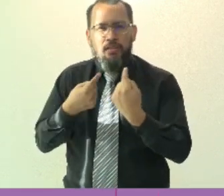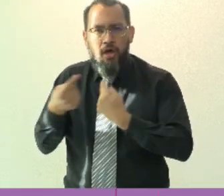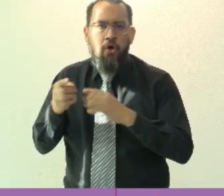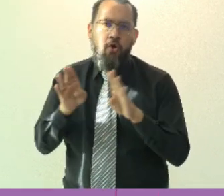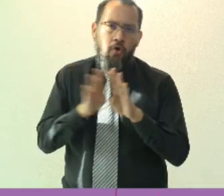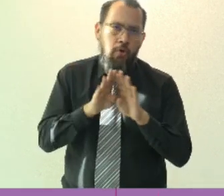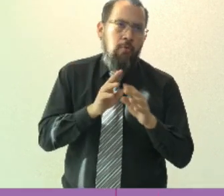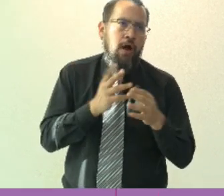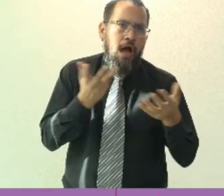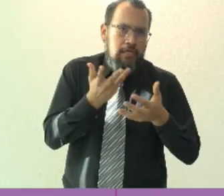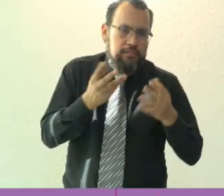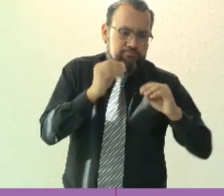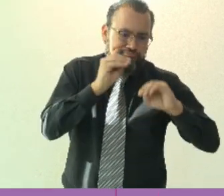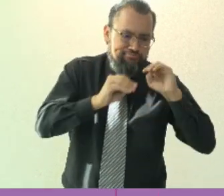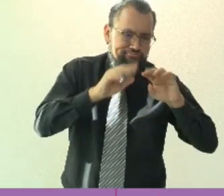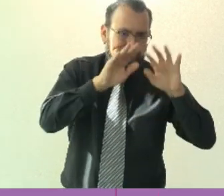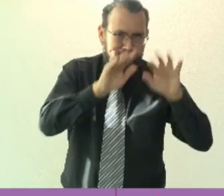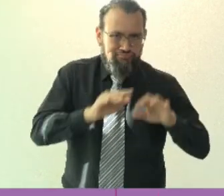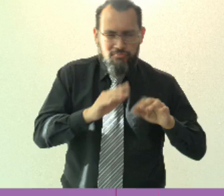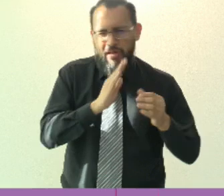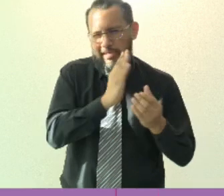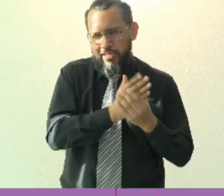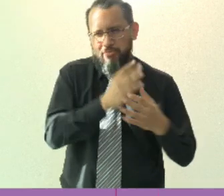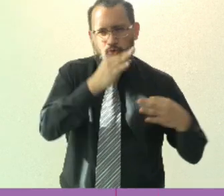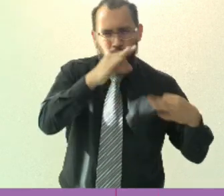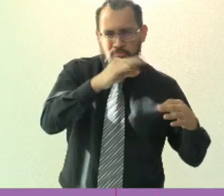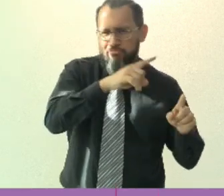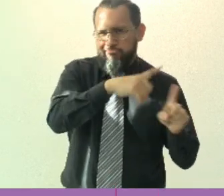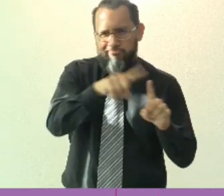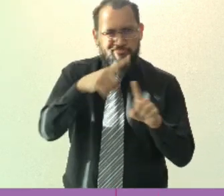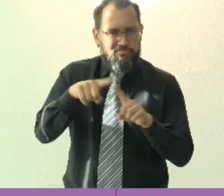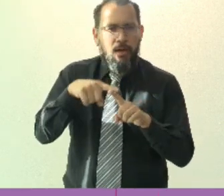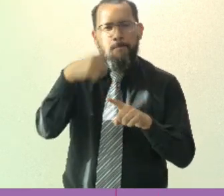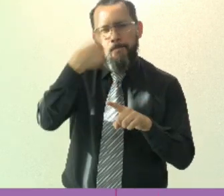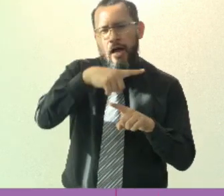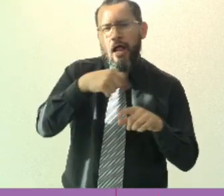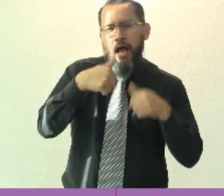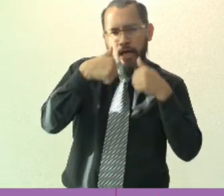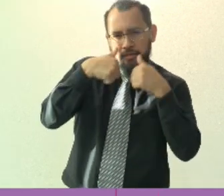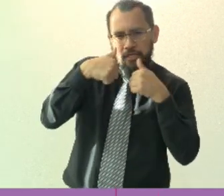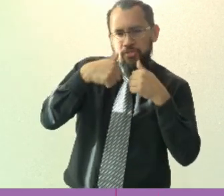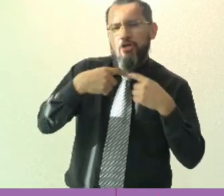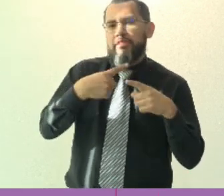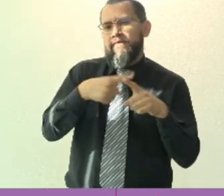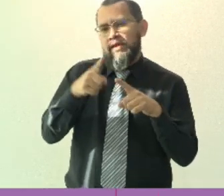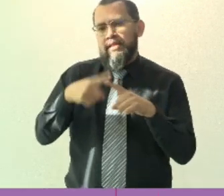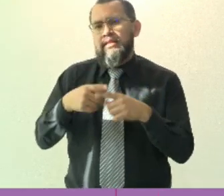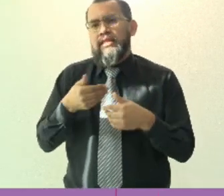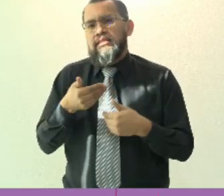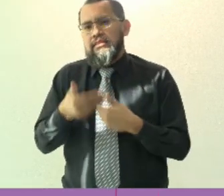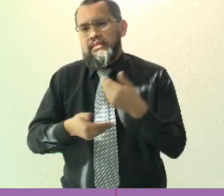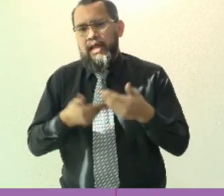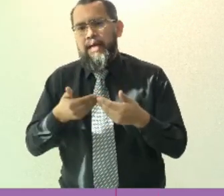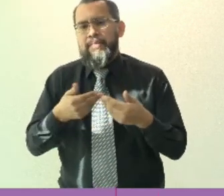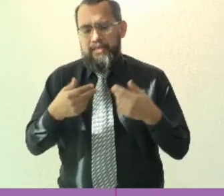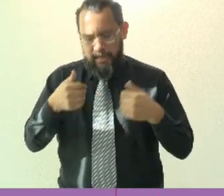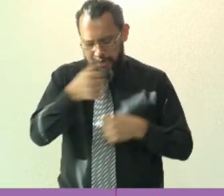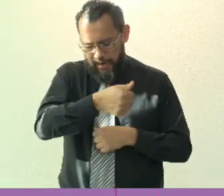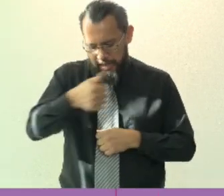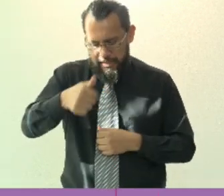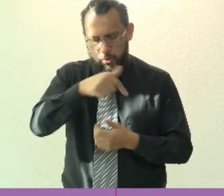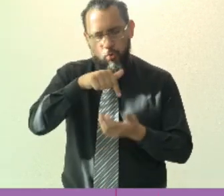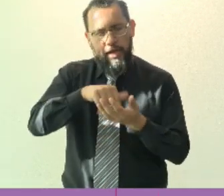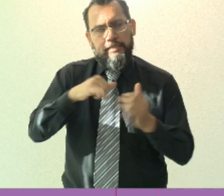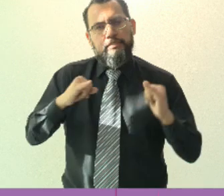y la recepción de diferentes documentos para dar atención a los trámites y asuntos de cada sujeto obligado,